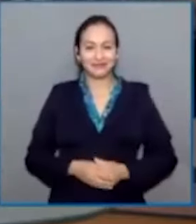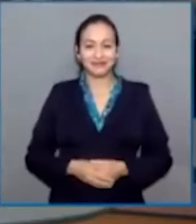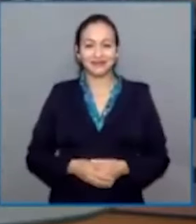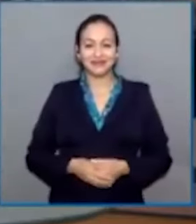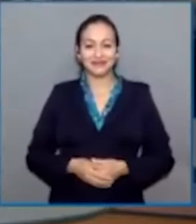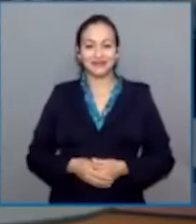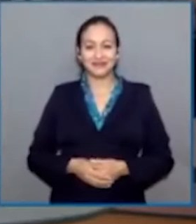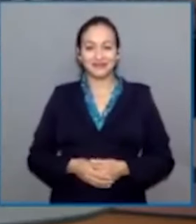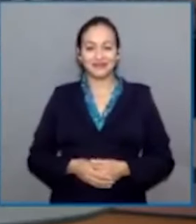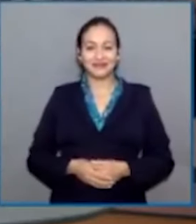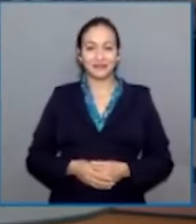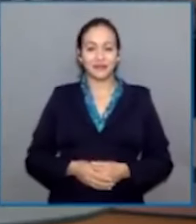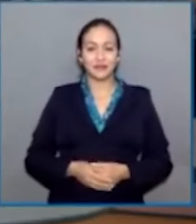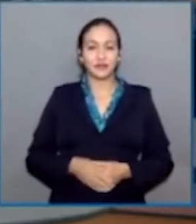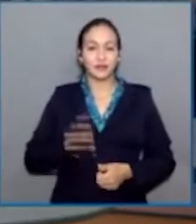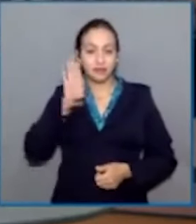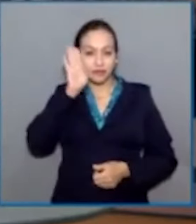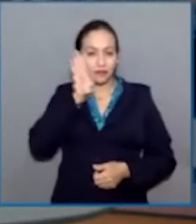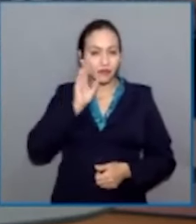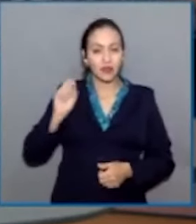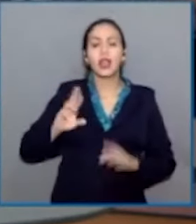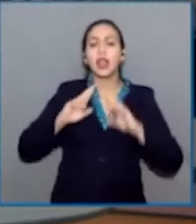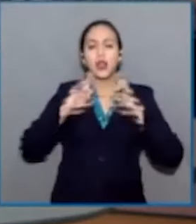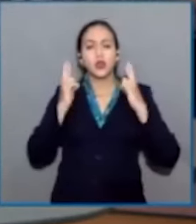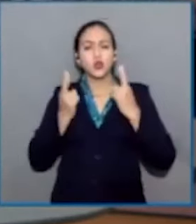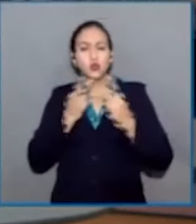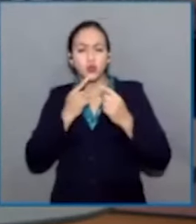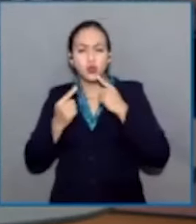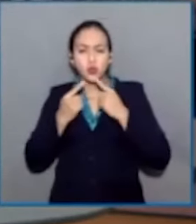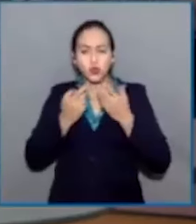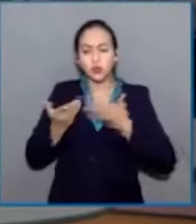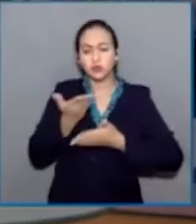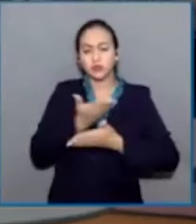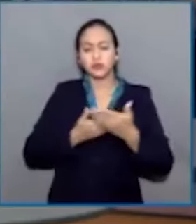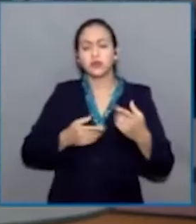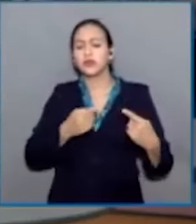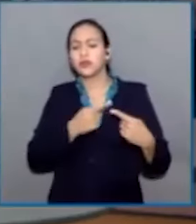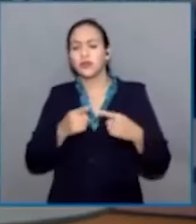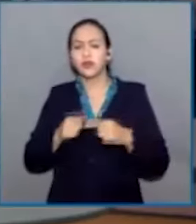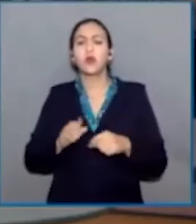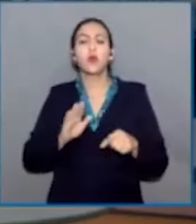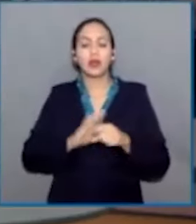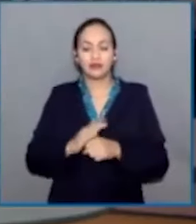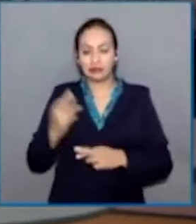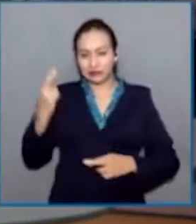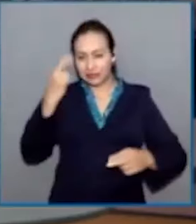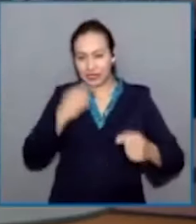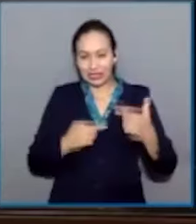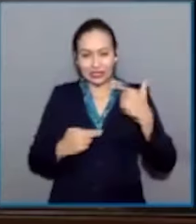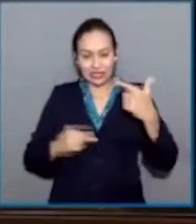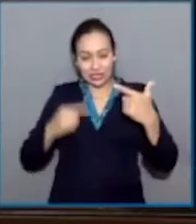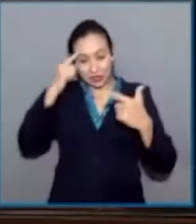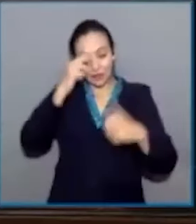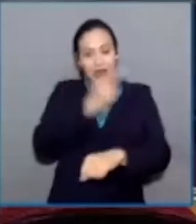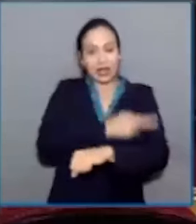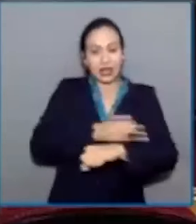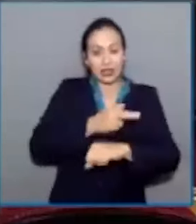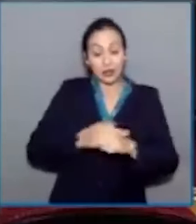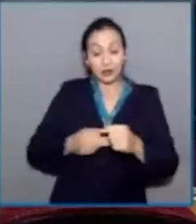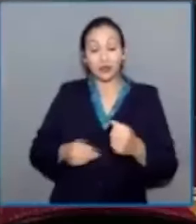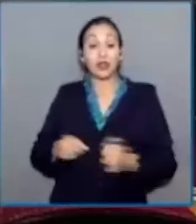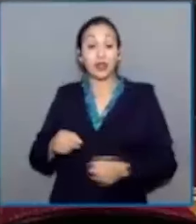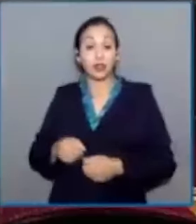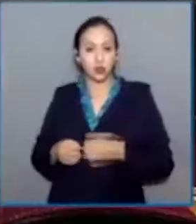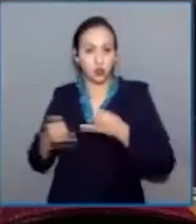el pleno de la suprema corte tiene previsto analizar y resolver siete consultas a trámite presentadas Por personas juzgadoras